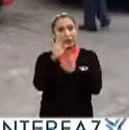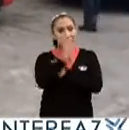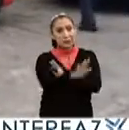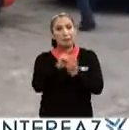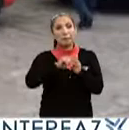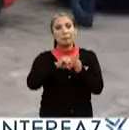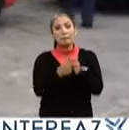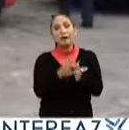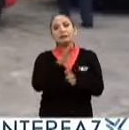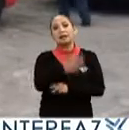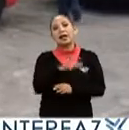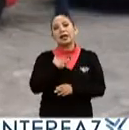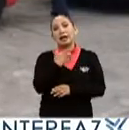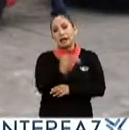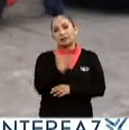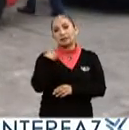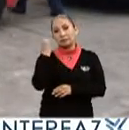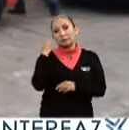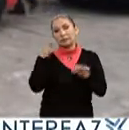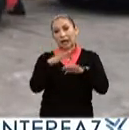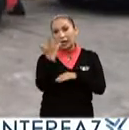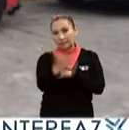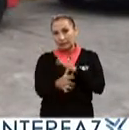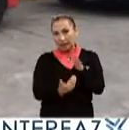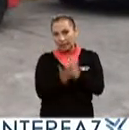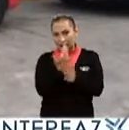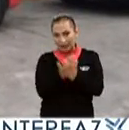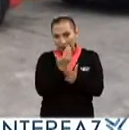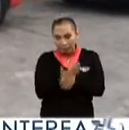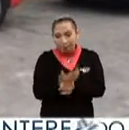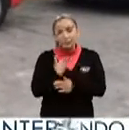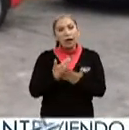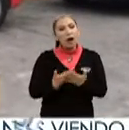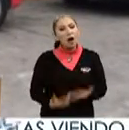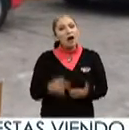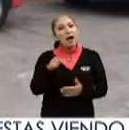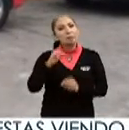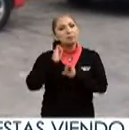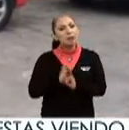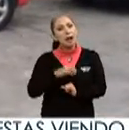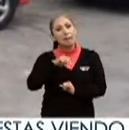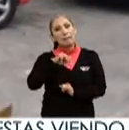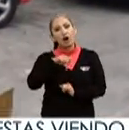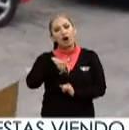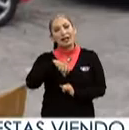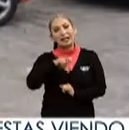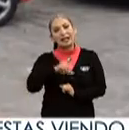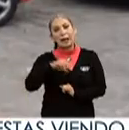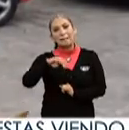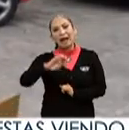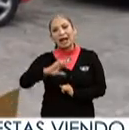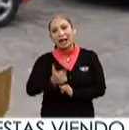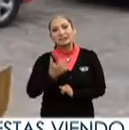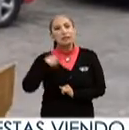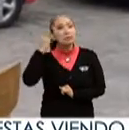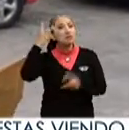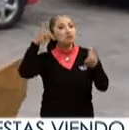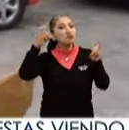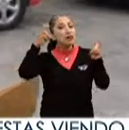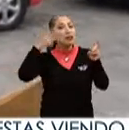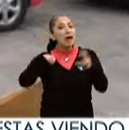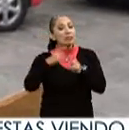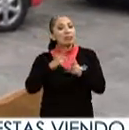que iniciará este congreso a las 10 de la mañana. Esta vez estará a cargo de Monique Manach y la ponencia se